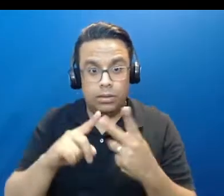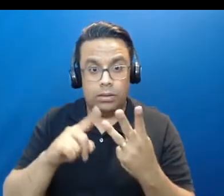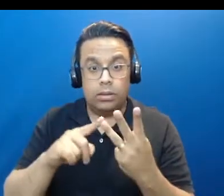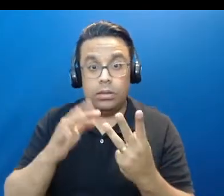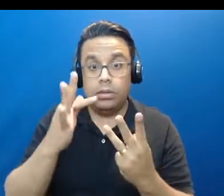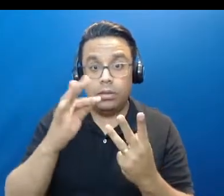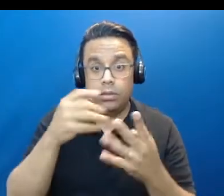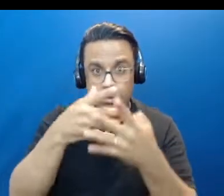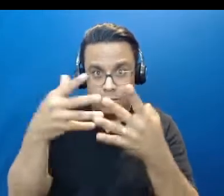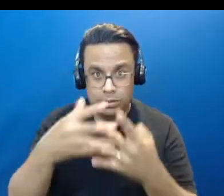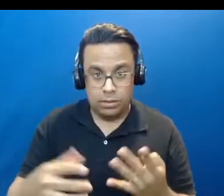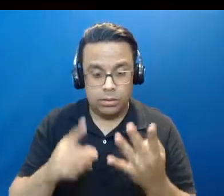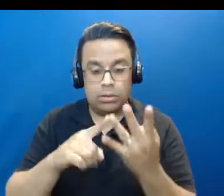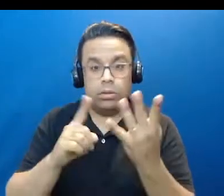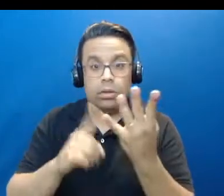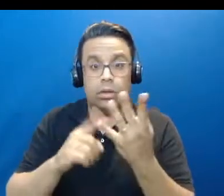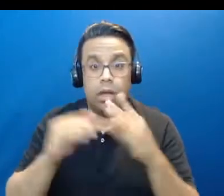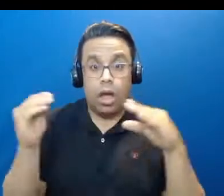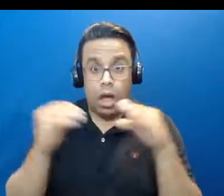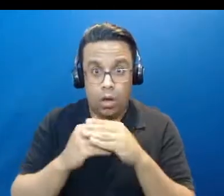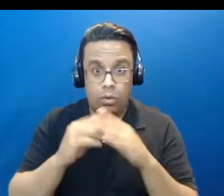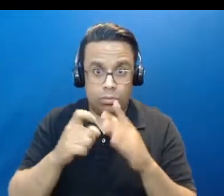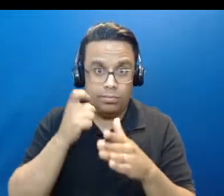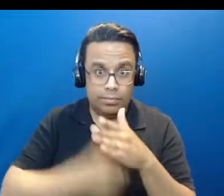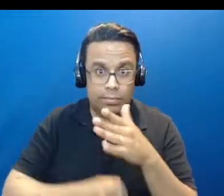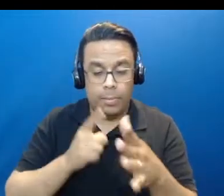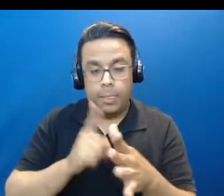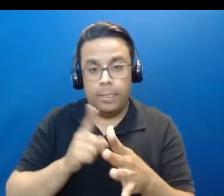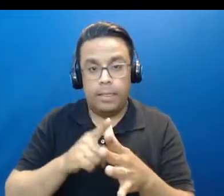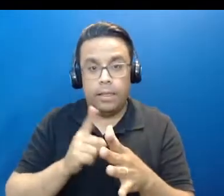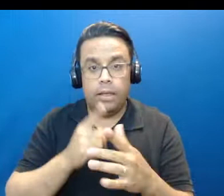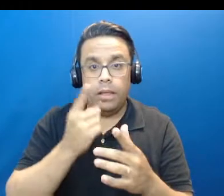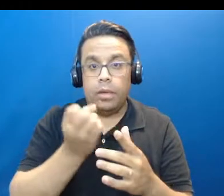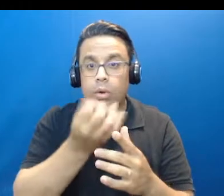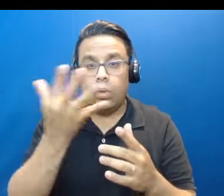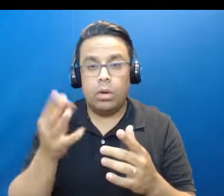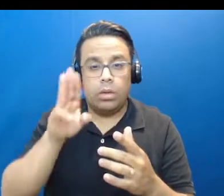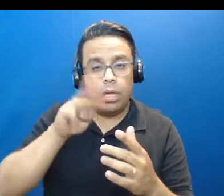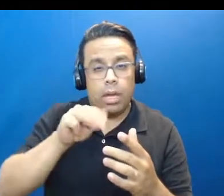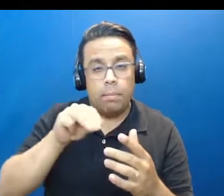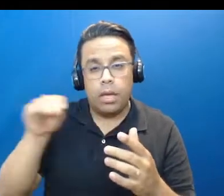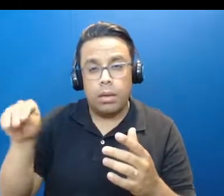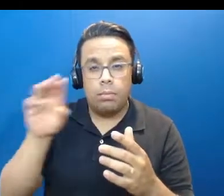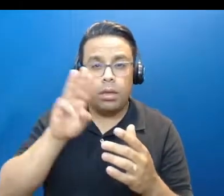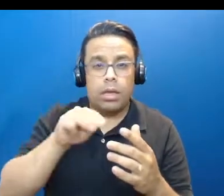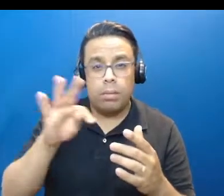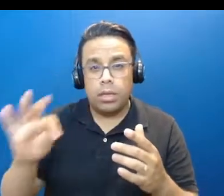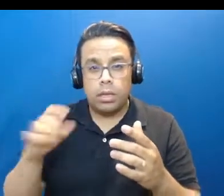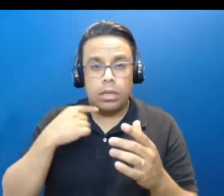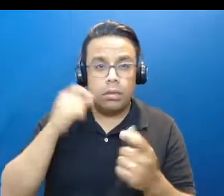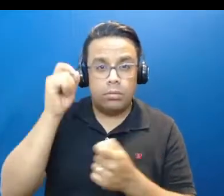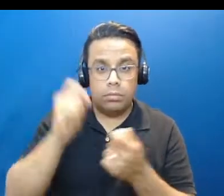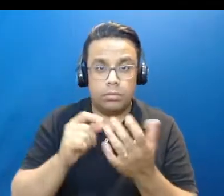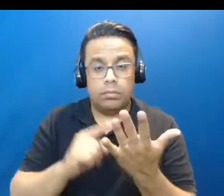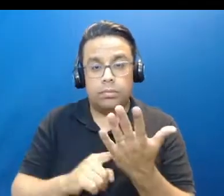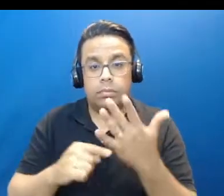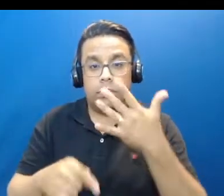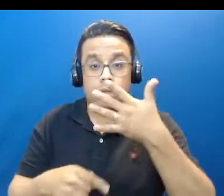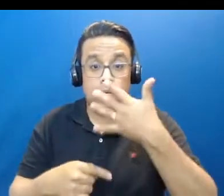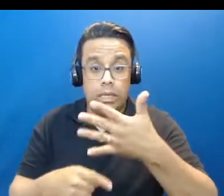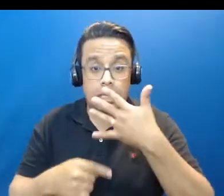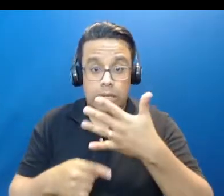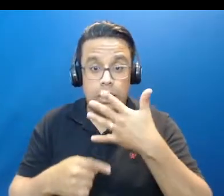texto, la cuarta es ajuste, la quinta son las unidades, las sextas son las unidades alternativas y las sextas son las